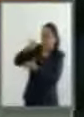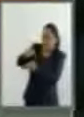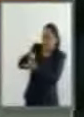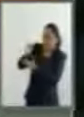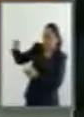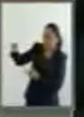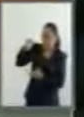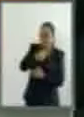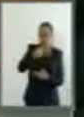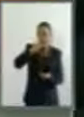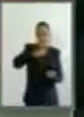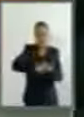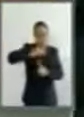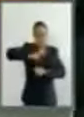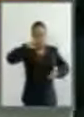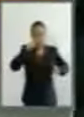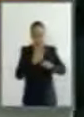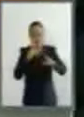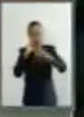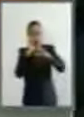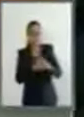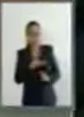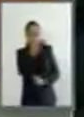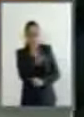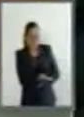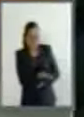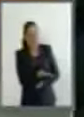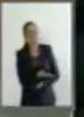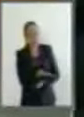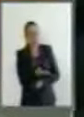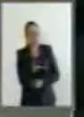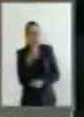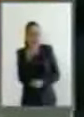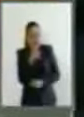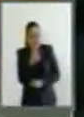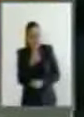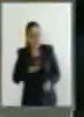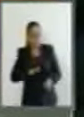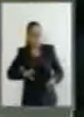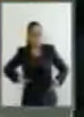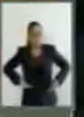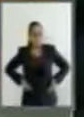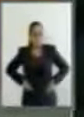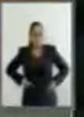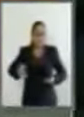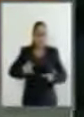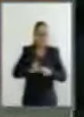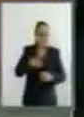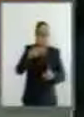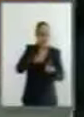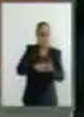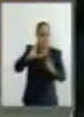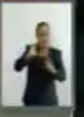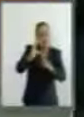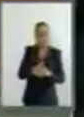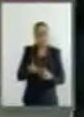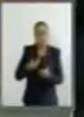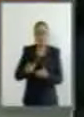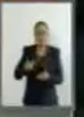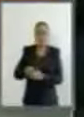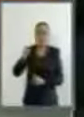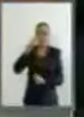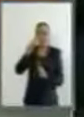Alejandro Encinas, senador, era el idóneo para estar en esa comisión. Hoy le